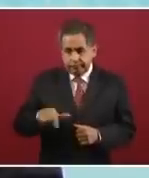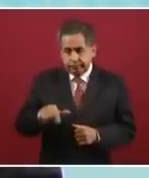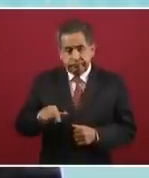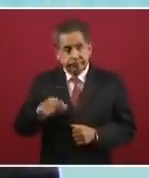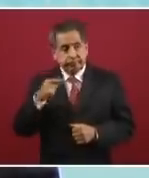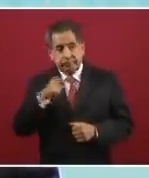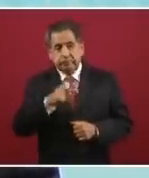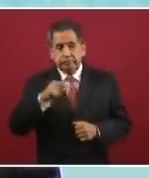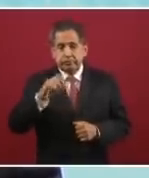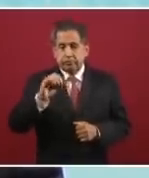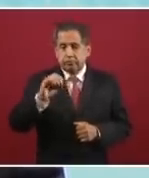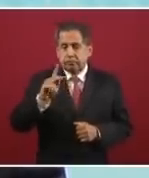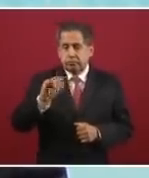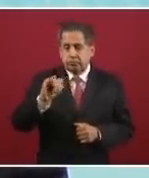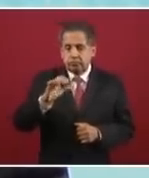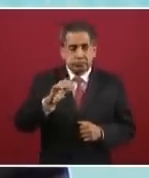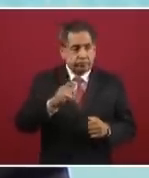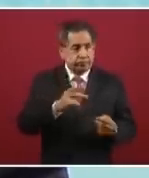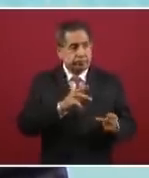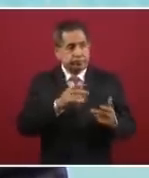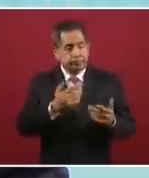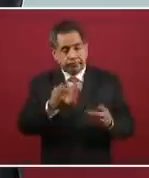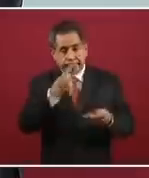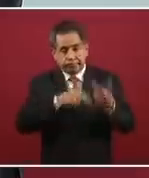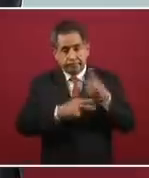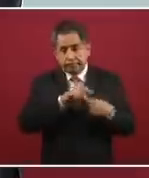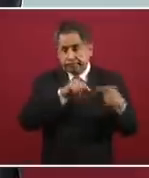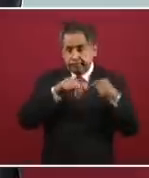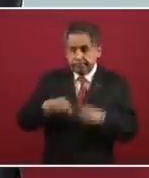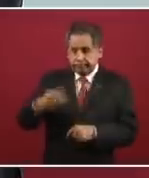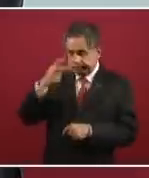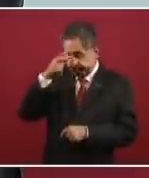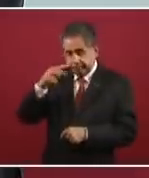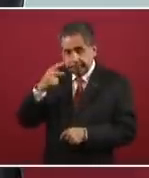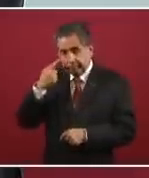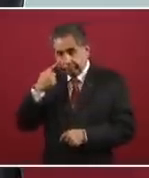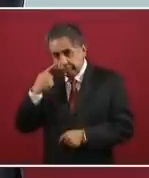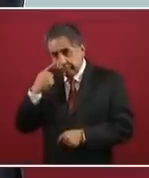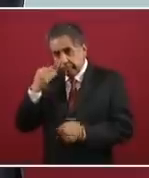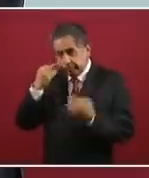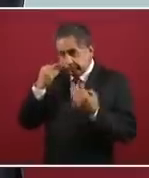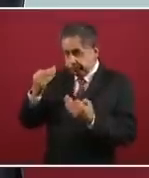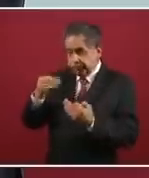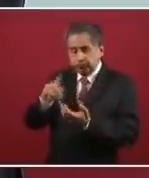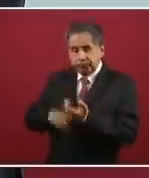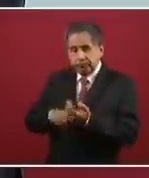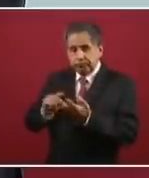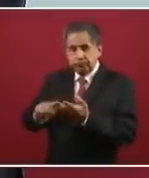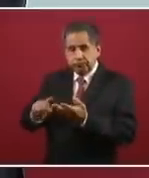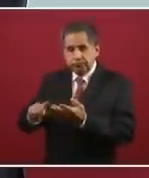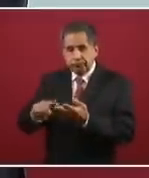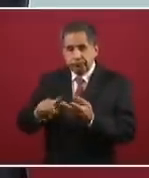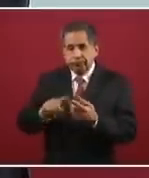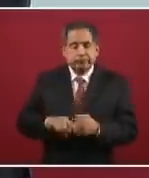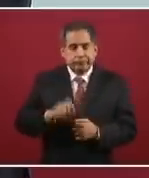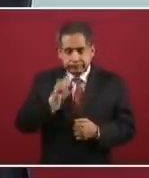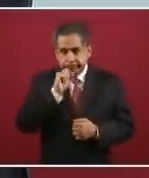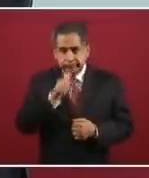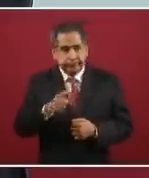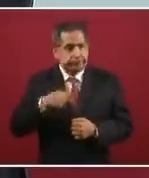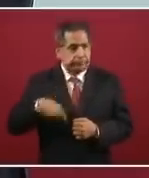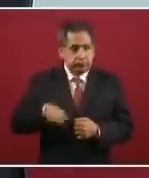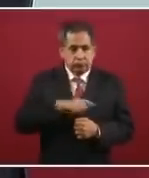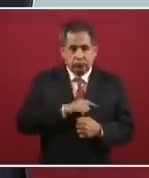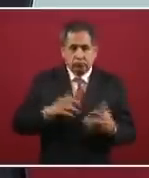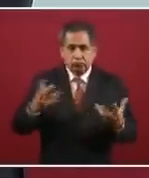de OPIC para acelerar los proyectos adicionales que acabo de comentar. Y también para que podamos hacer una reunión